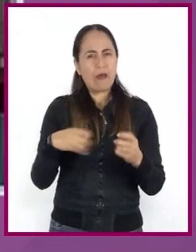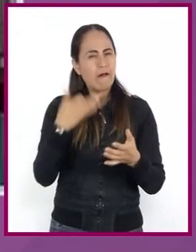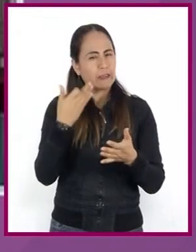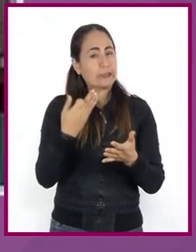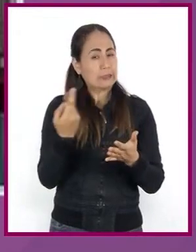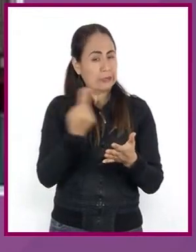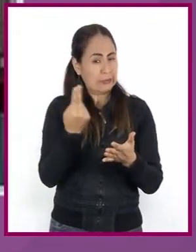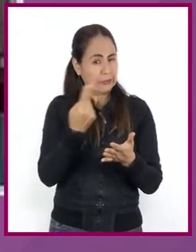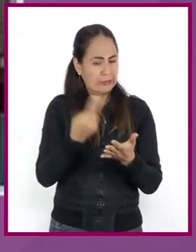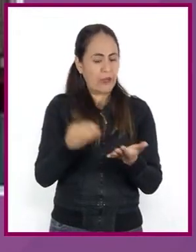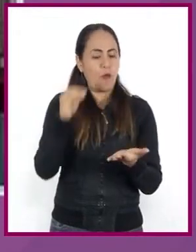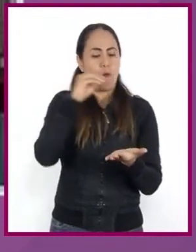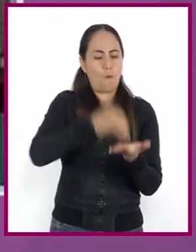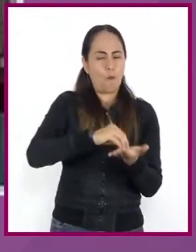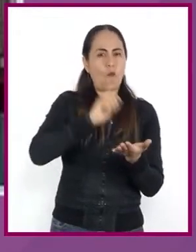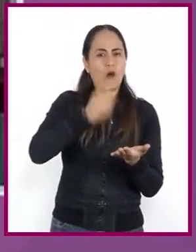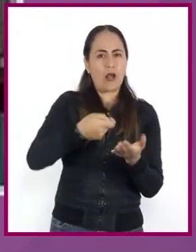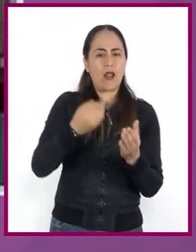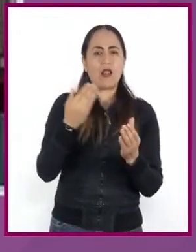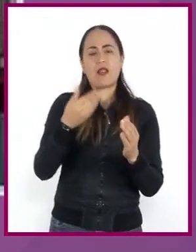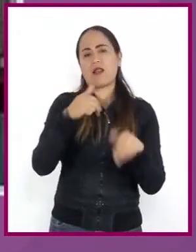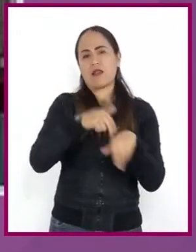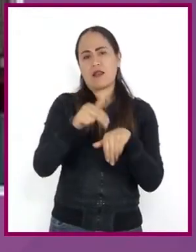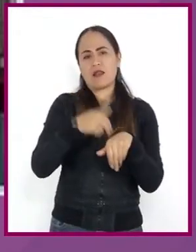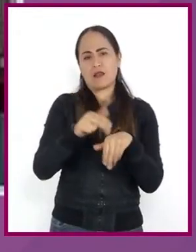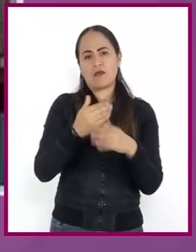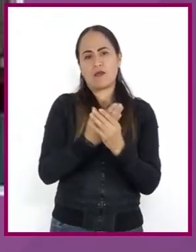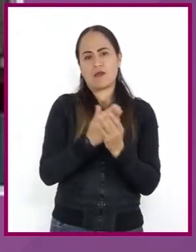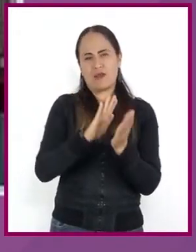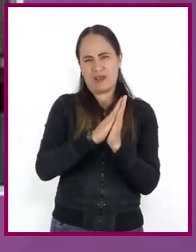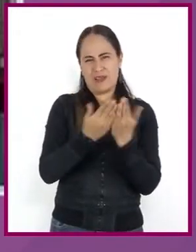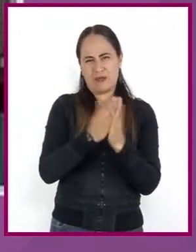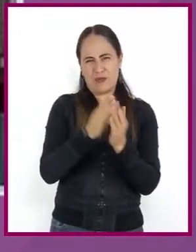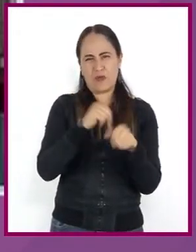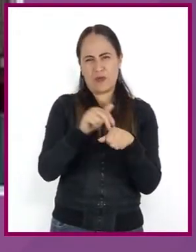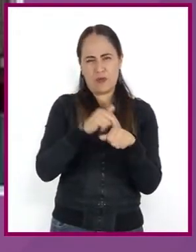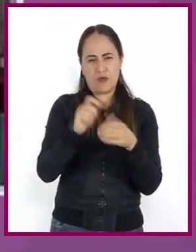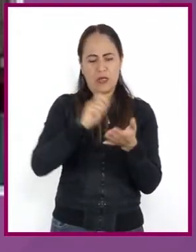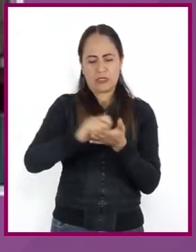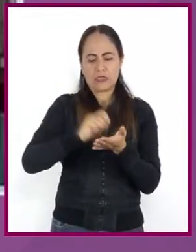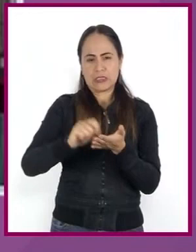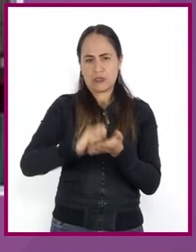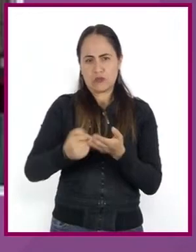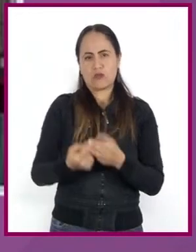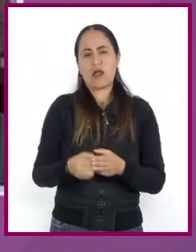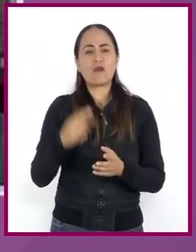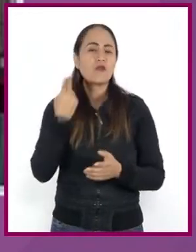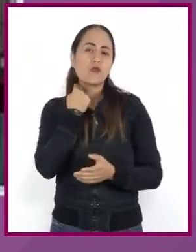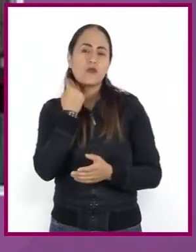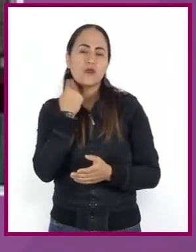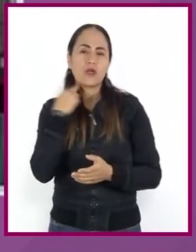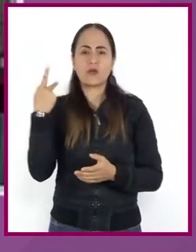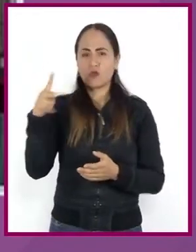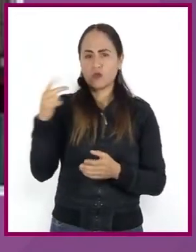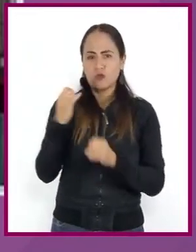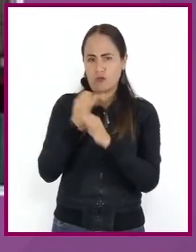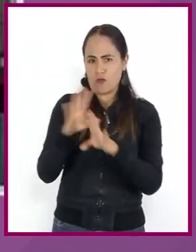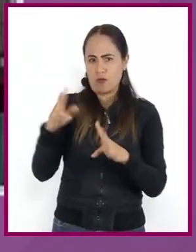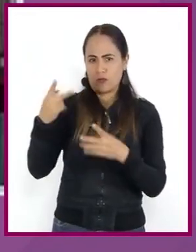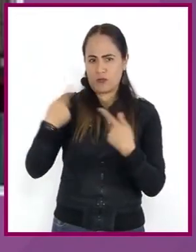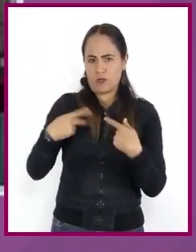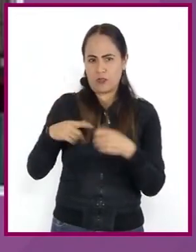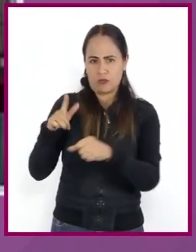elementos: número de libro, número de escritura, los datos del notario,